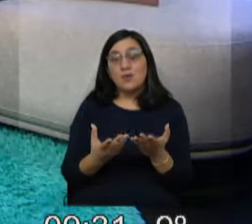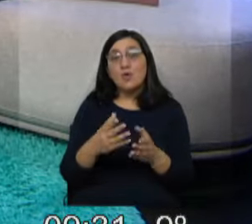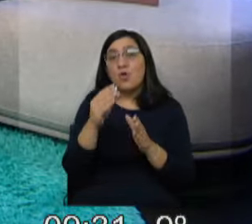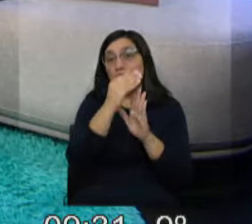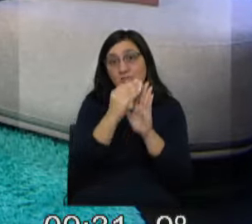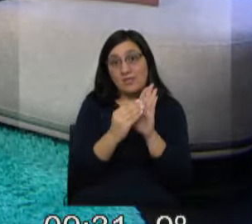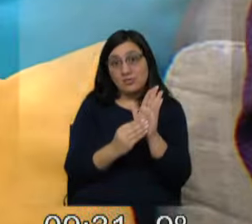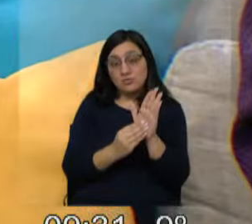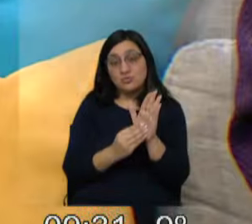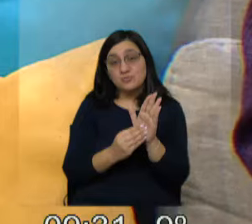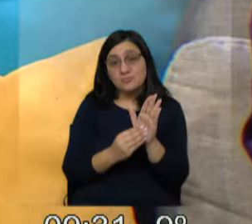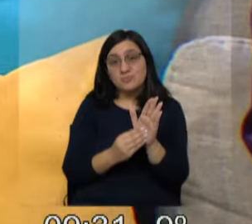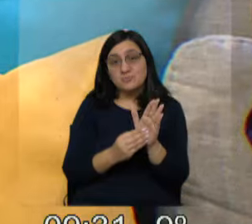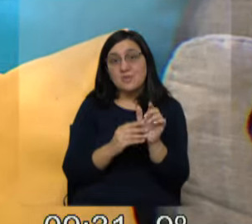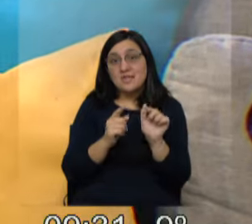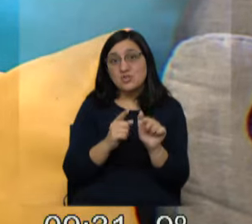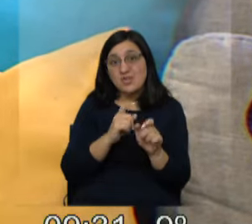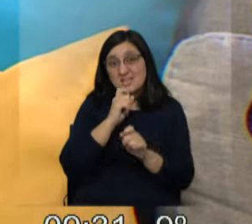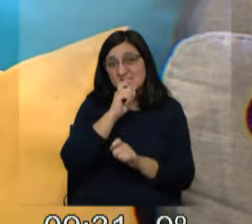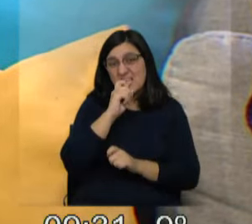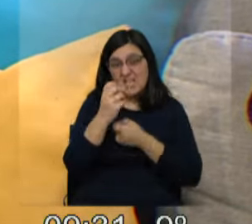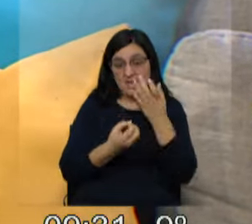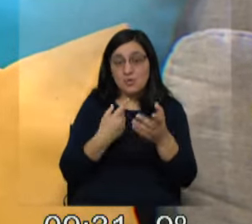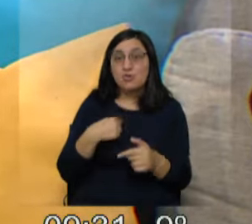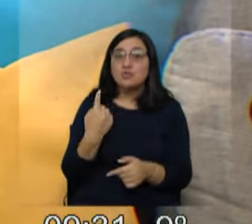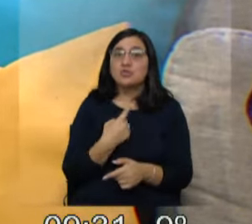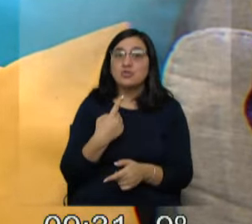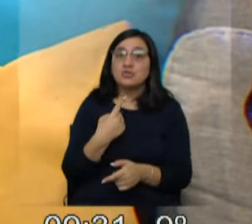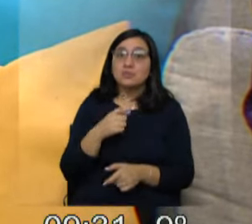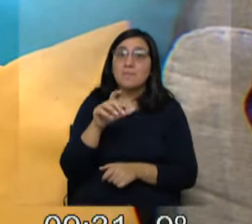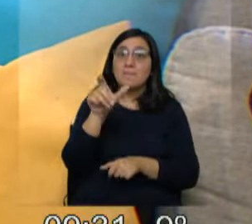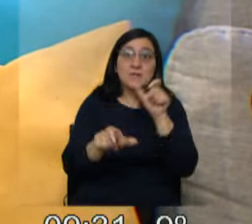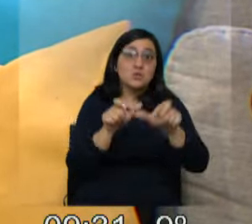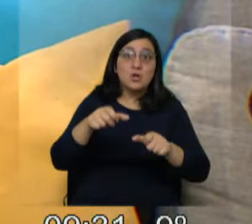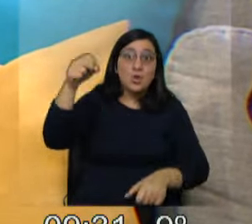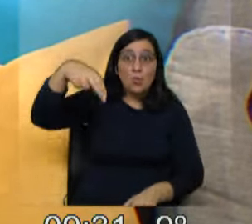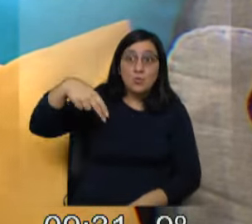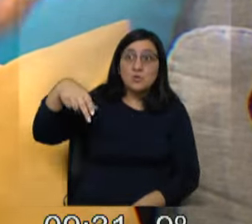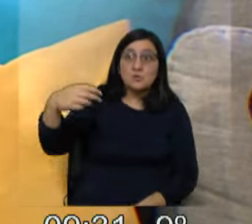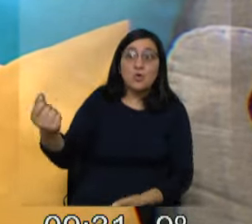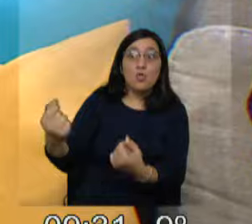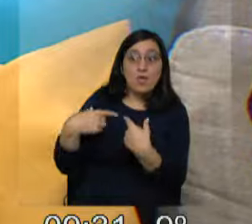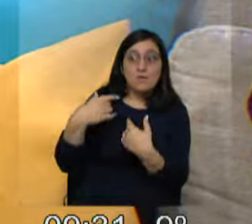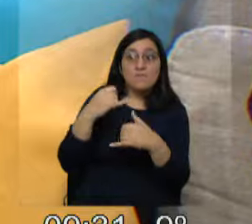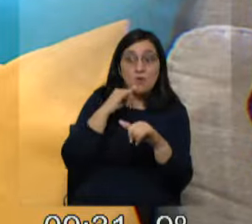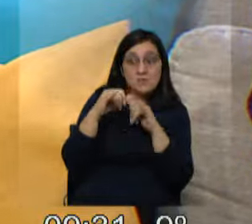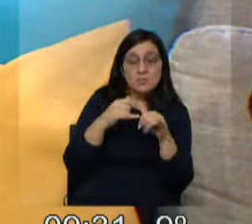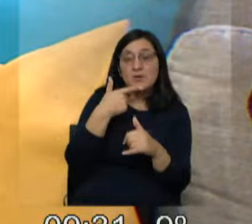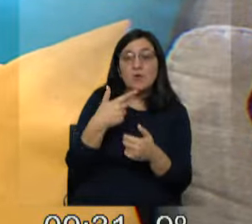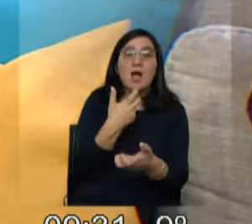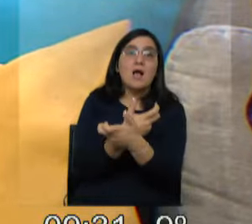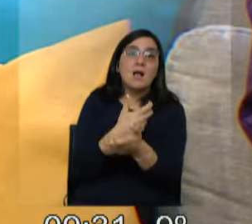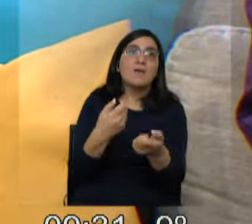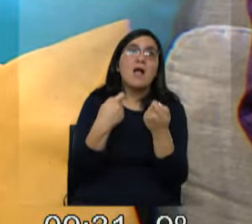datos es lo de menos, porque eso es la descarga. Cuando a nosotros, ciudadanos comunes, nos traen un dato, no sé, por decir, ANCAP